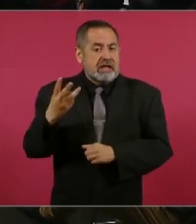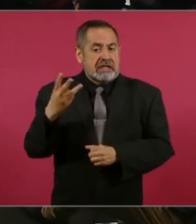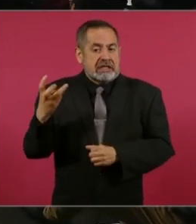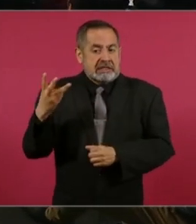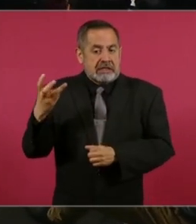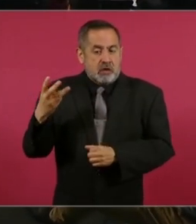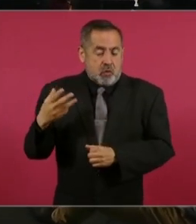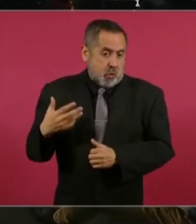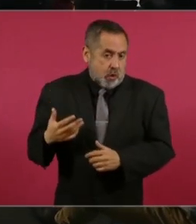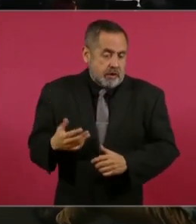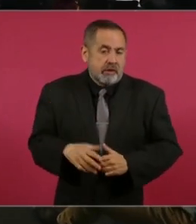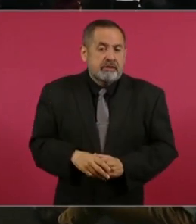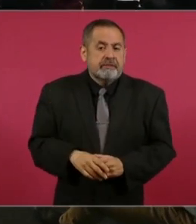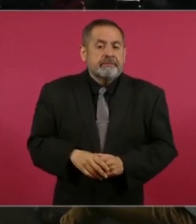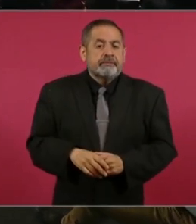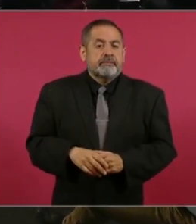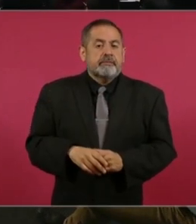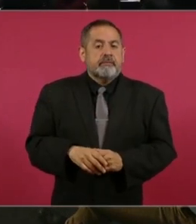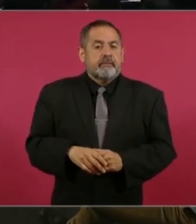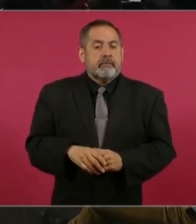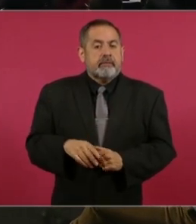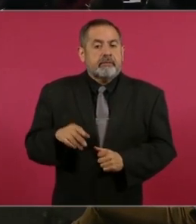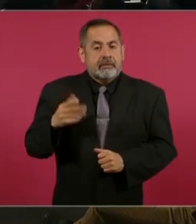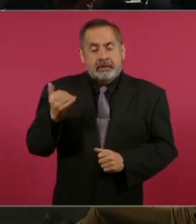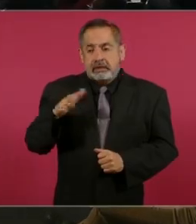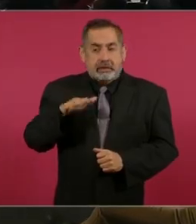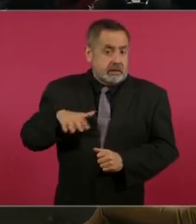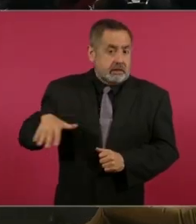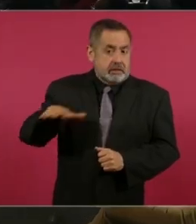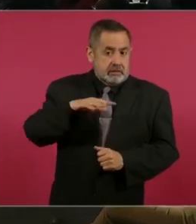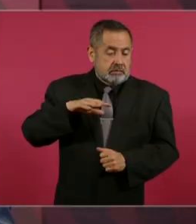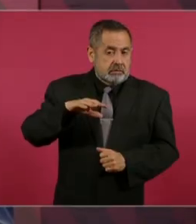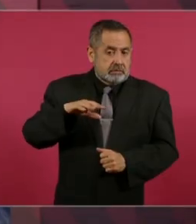Y toda la flota aérea